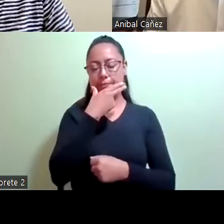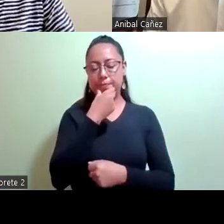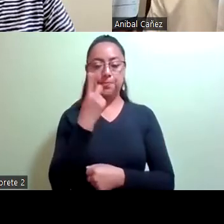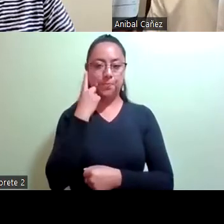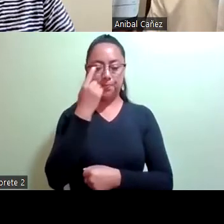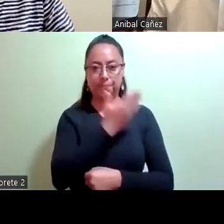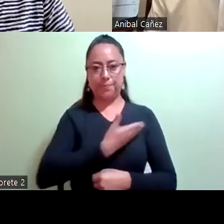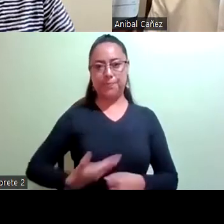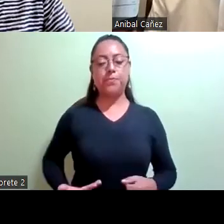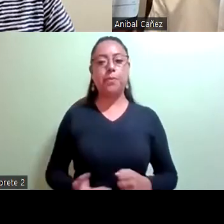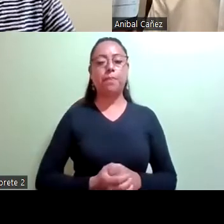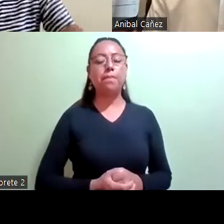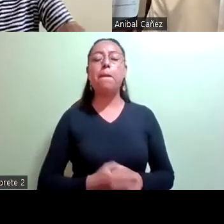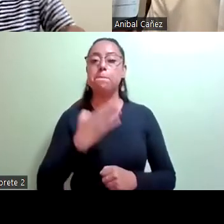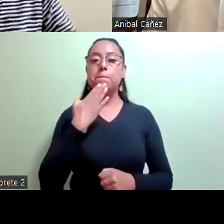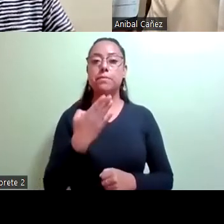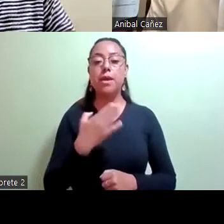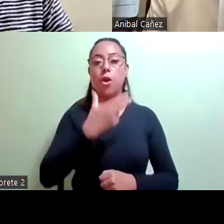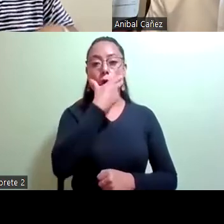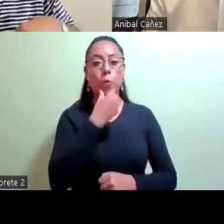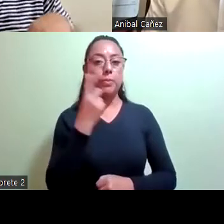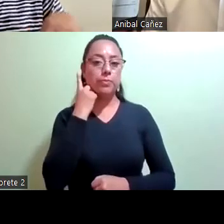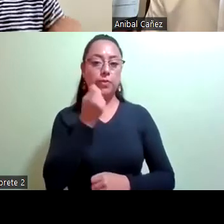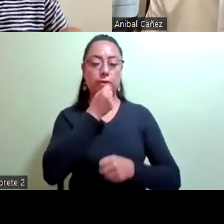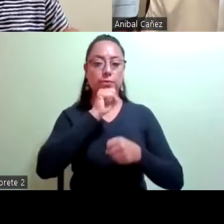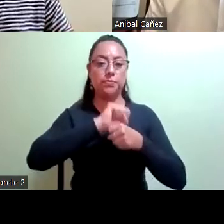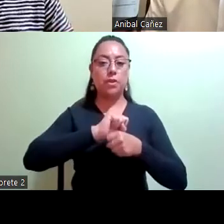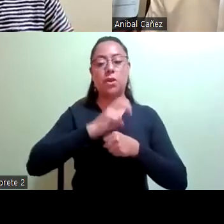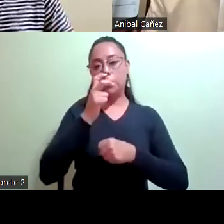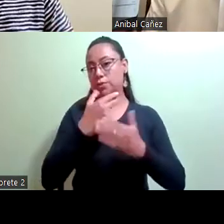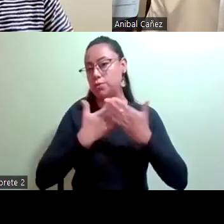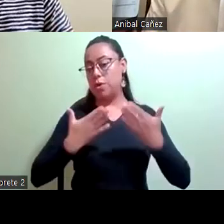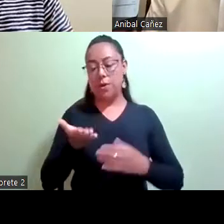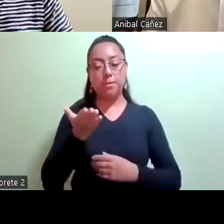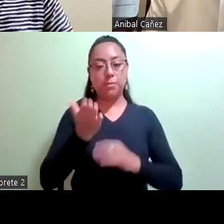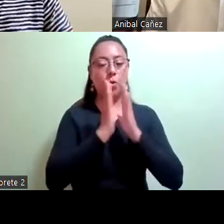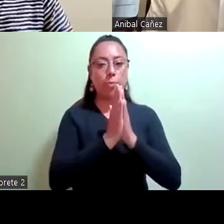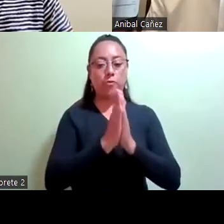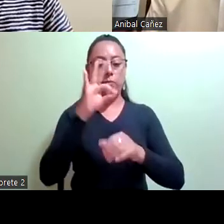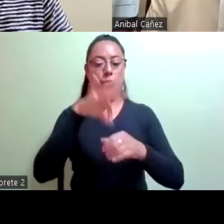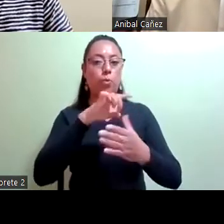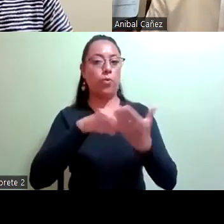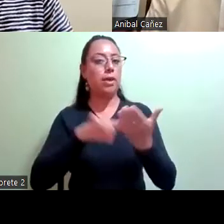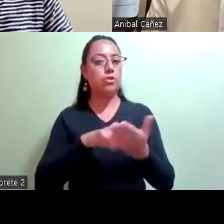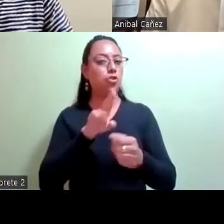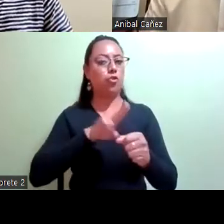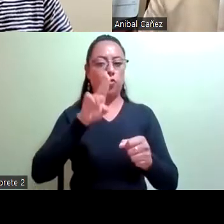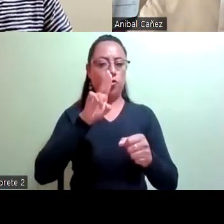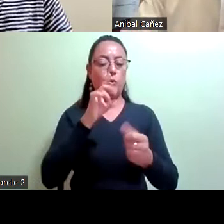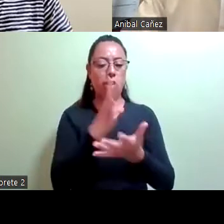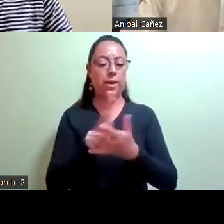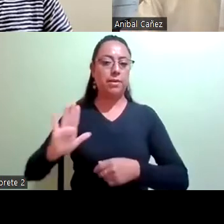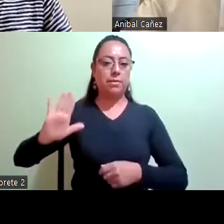Perfecto, diputado secretario. Por tanto, le solicito someter a votación económica el orden del día con